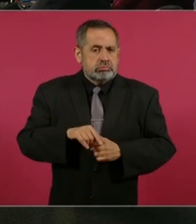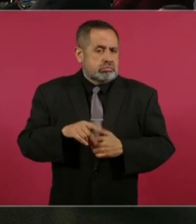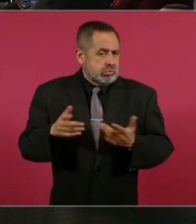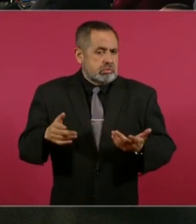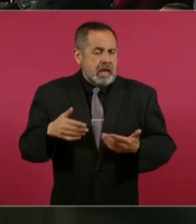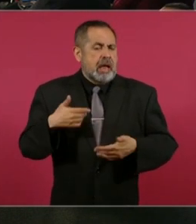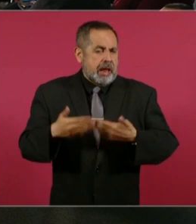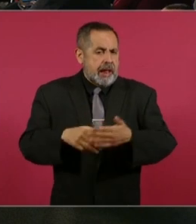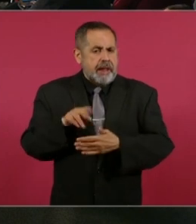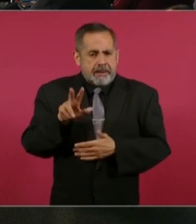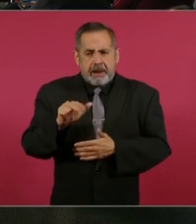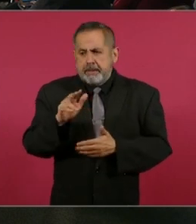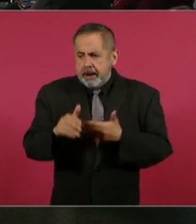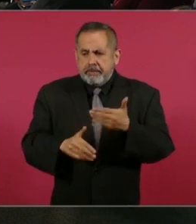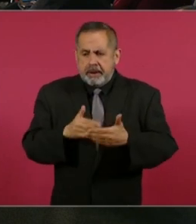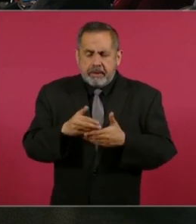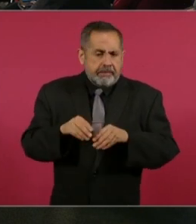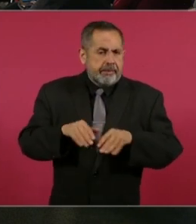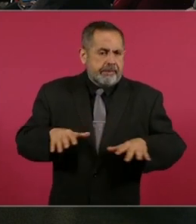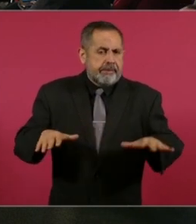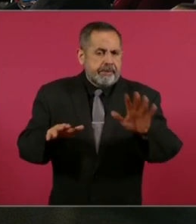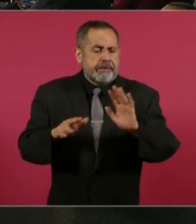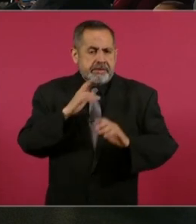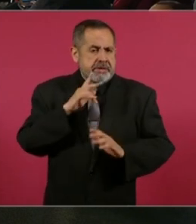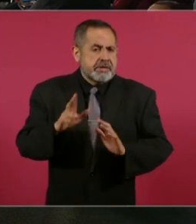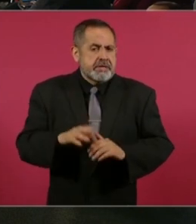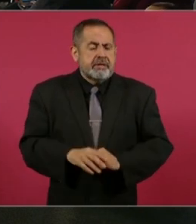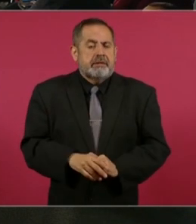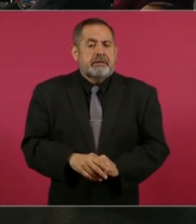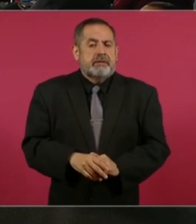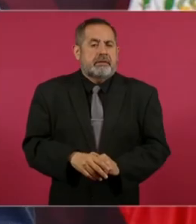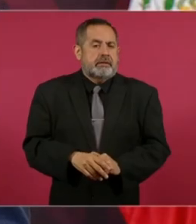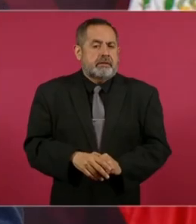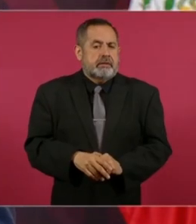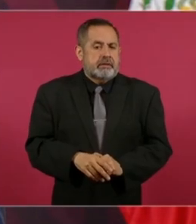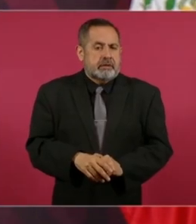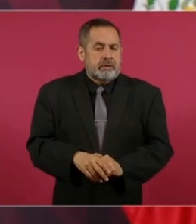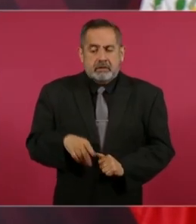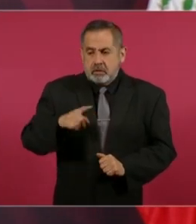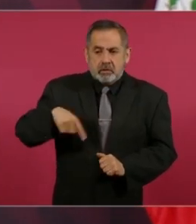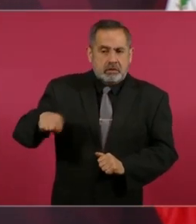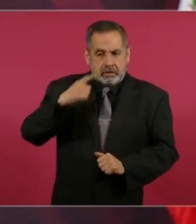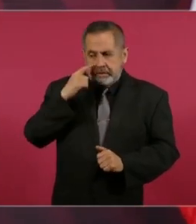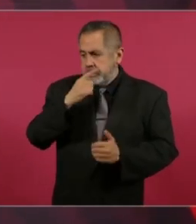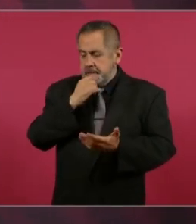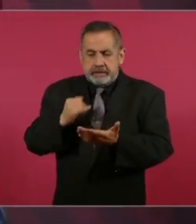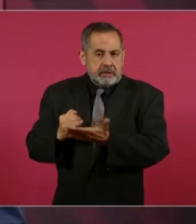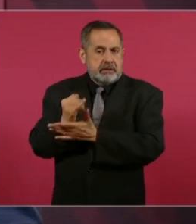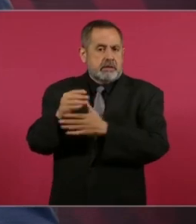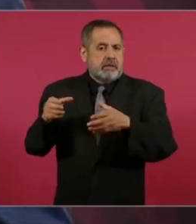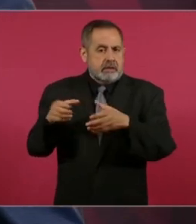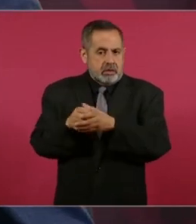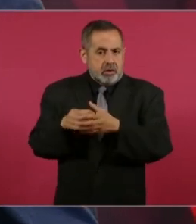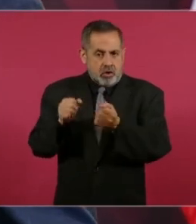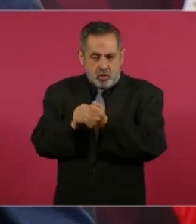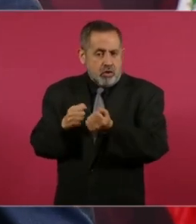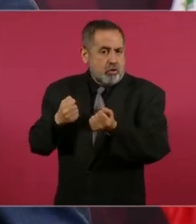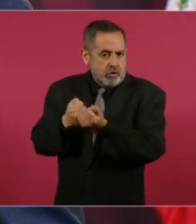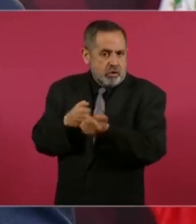¿no? Atendiendo esto. Son decisiones que hay que tomar de